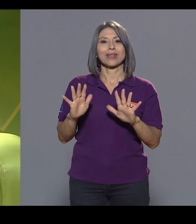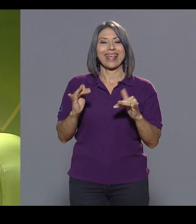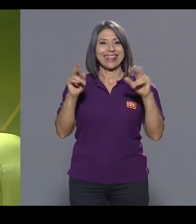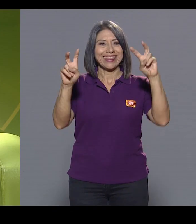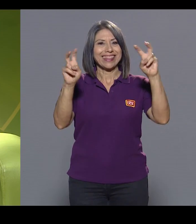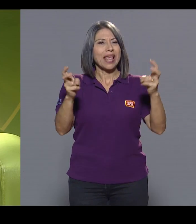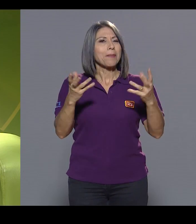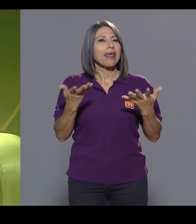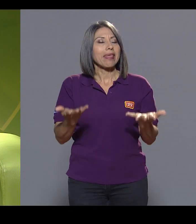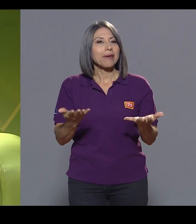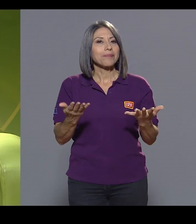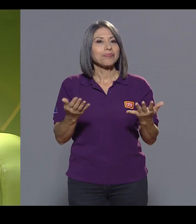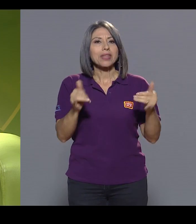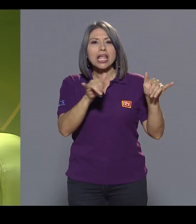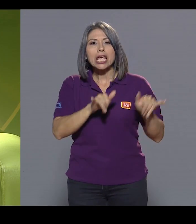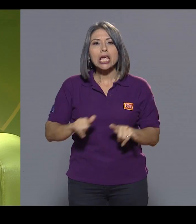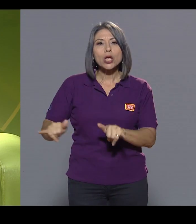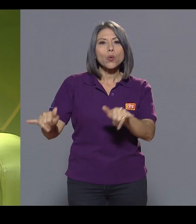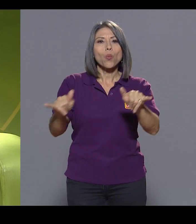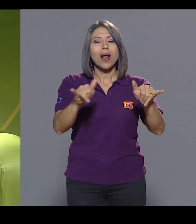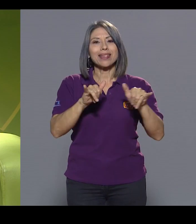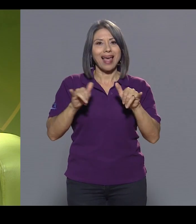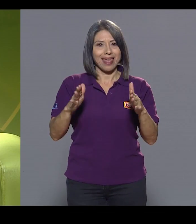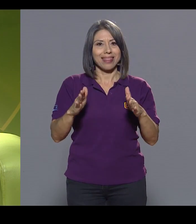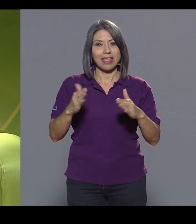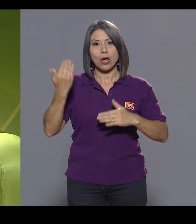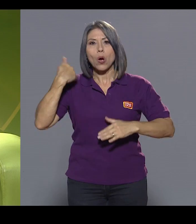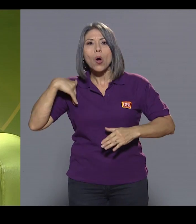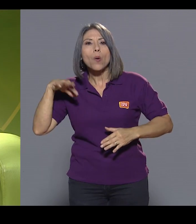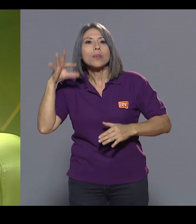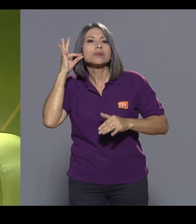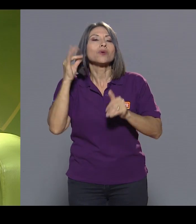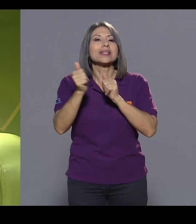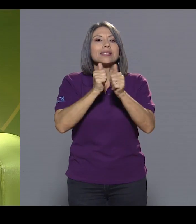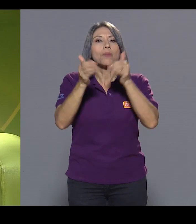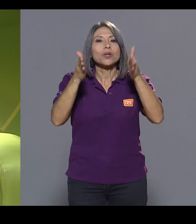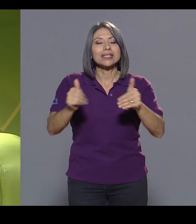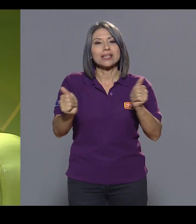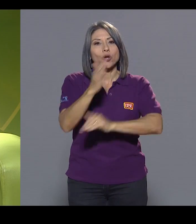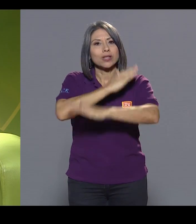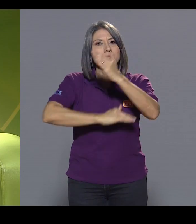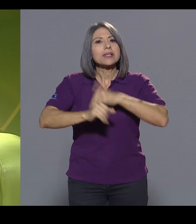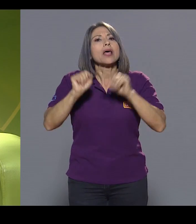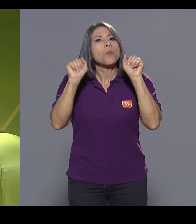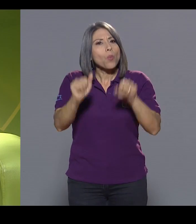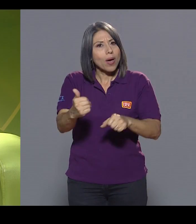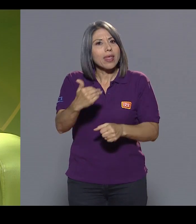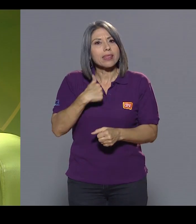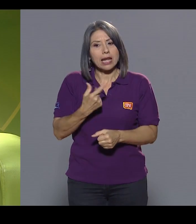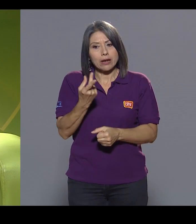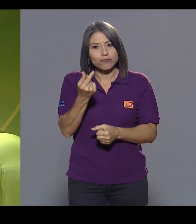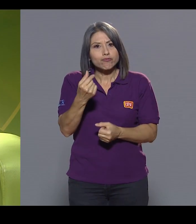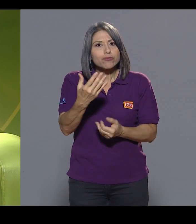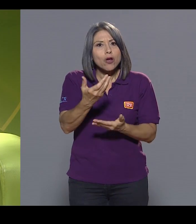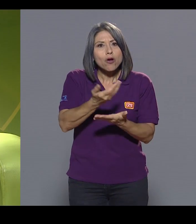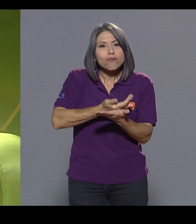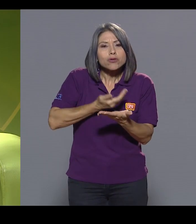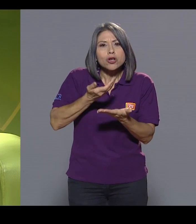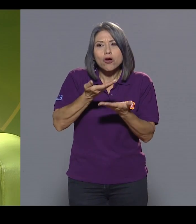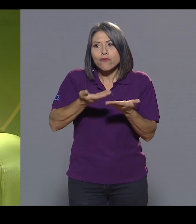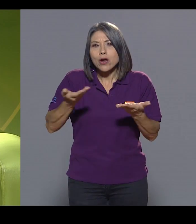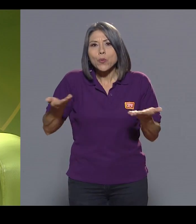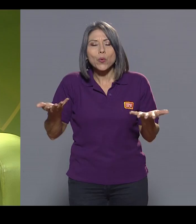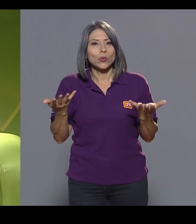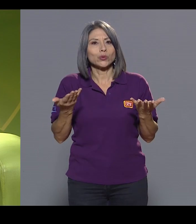tema de la igualdad en el acceso de las deportistas y los deportistas con discapacidad a recursos y, ¿verdad?